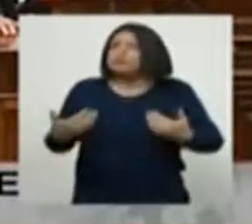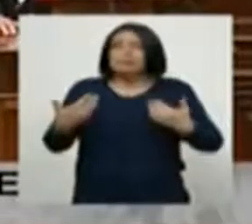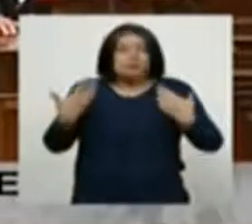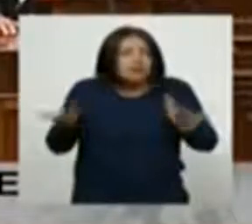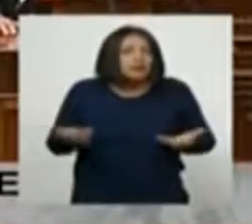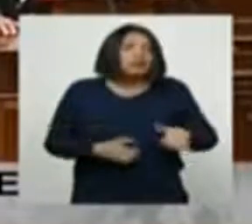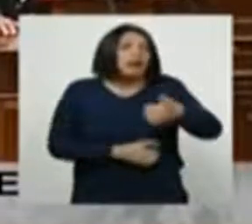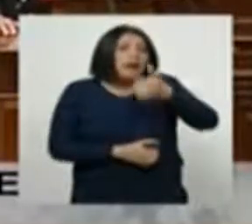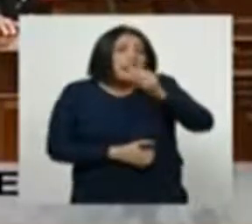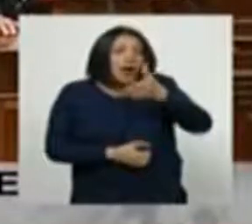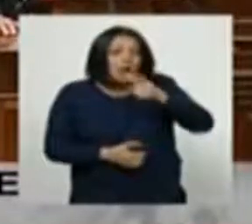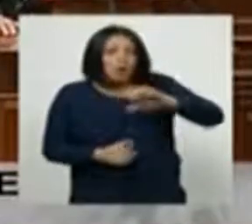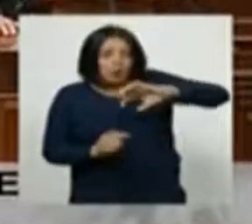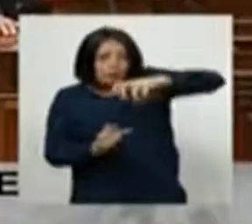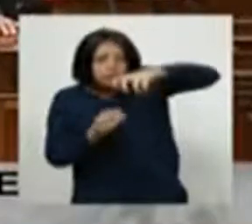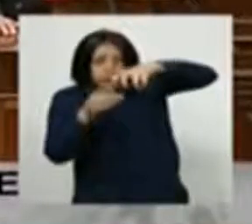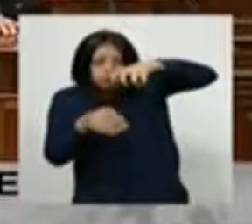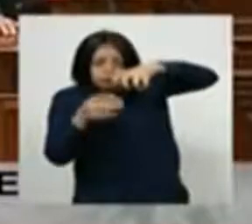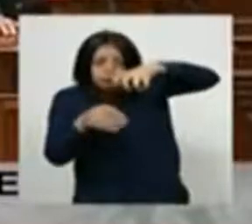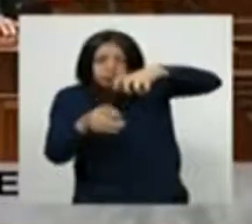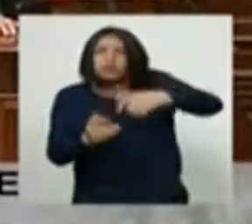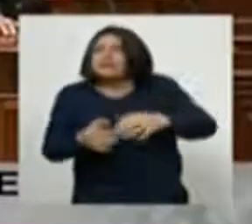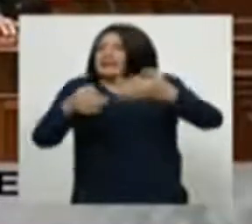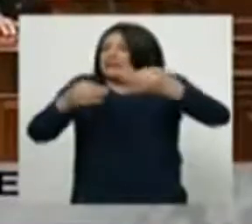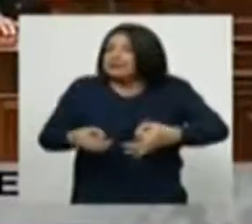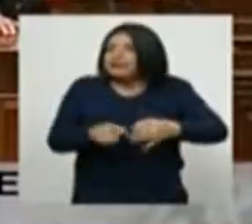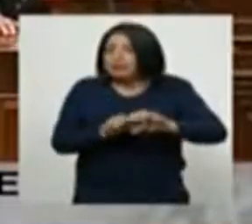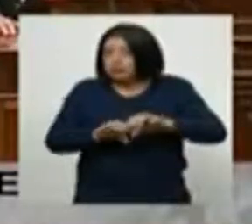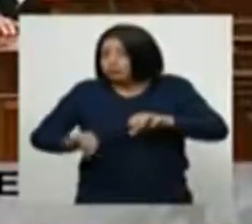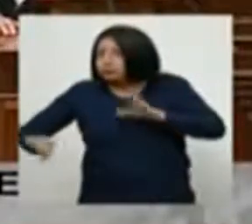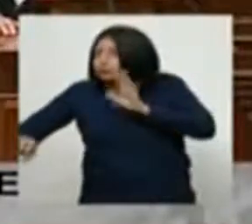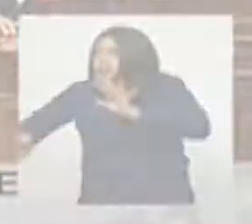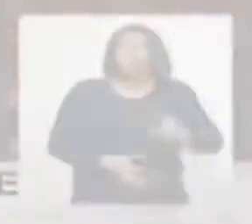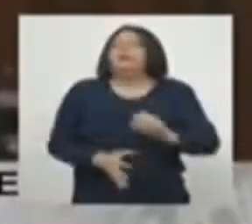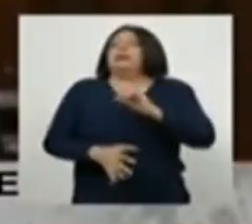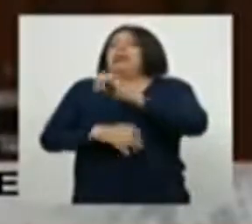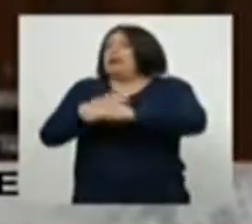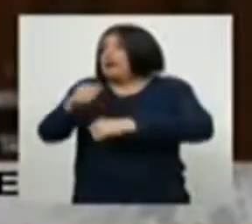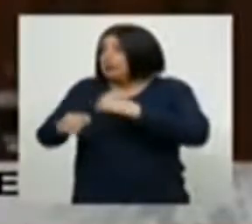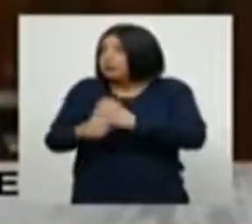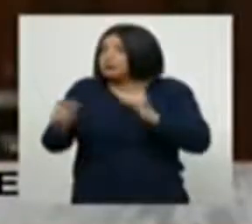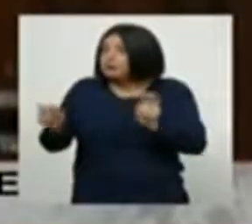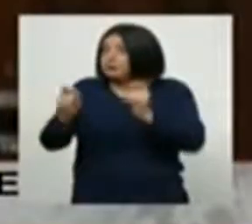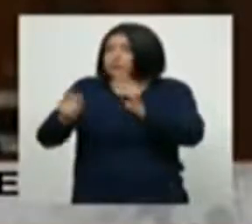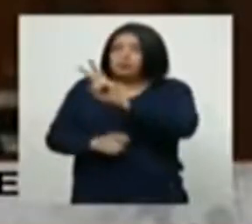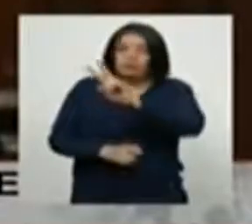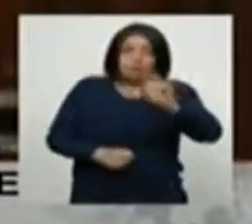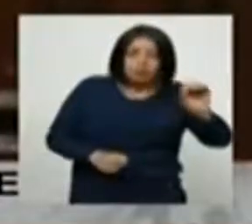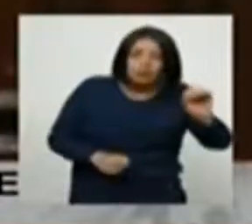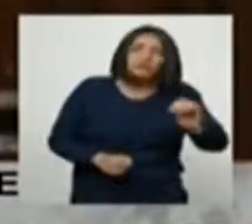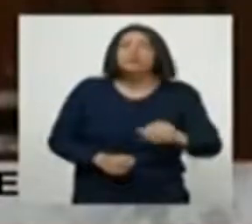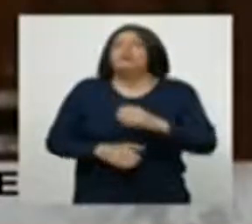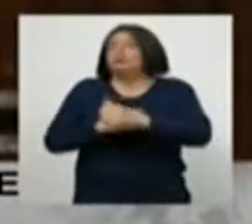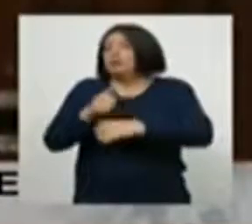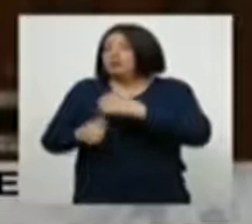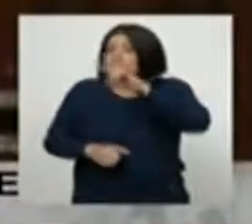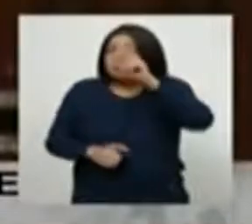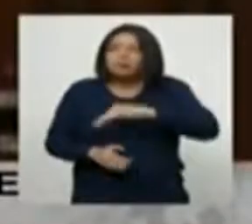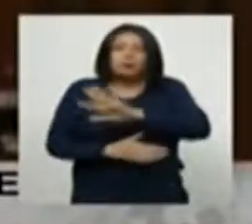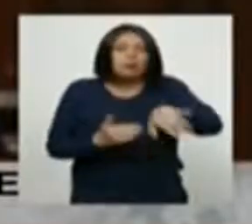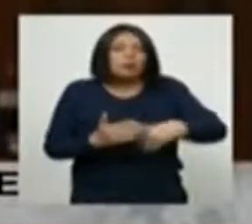agua potable de calidad y desagüe las 24 horas. Todos los niños